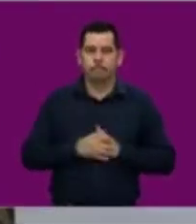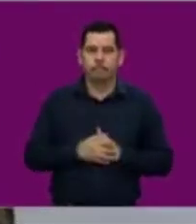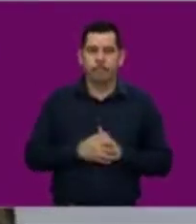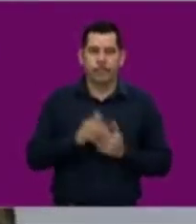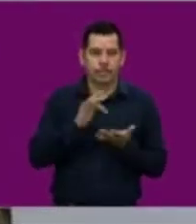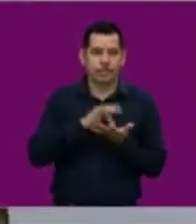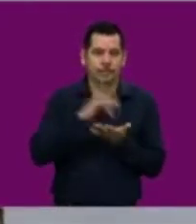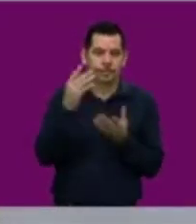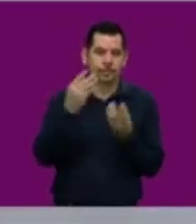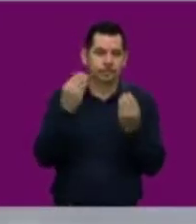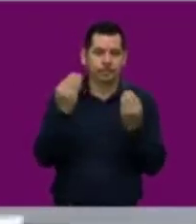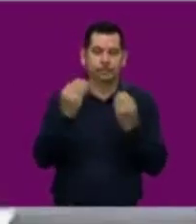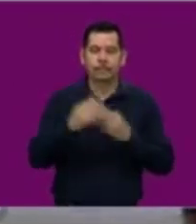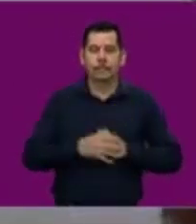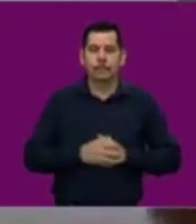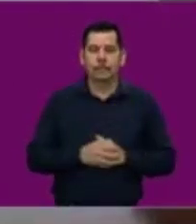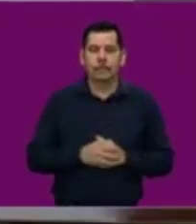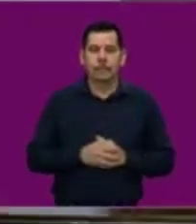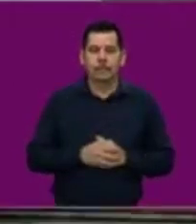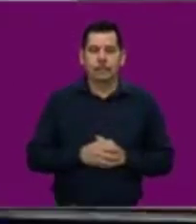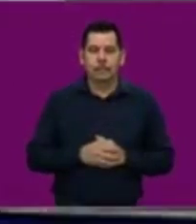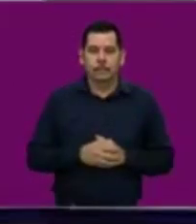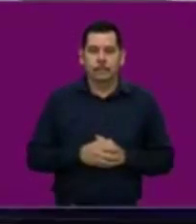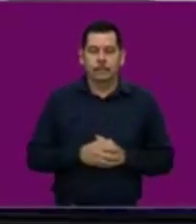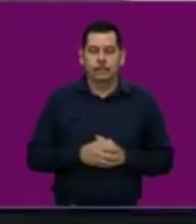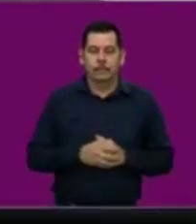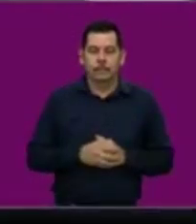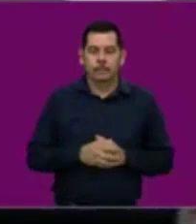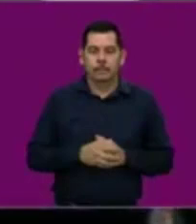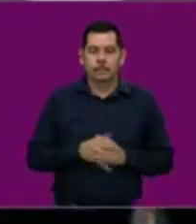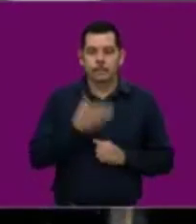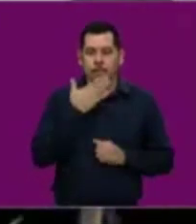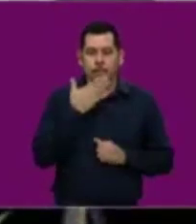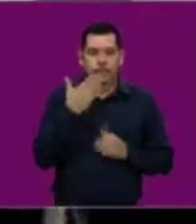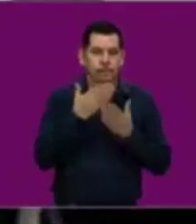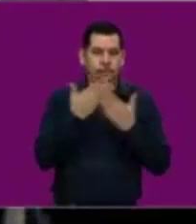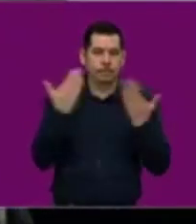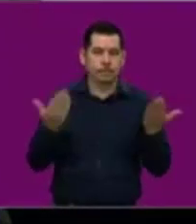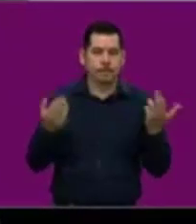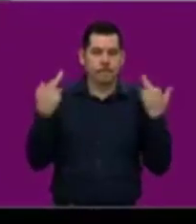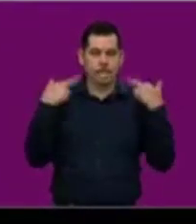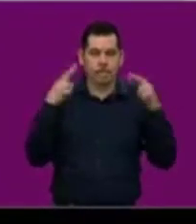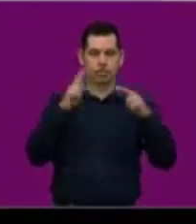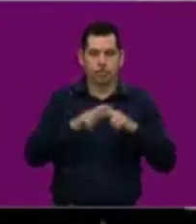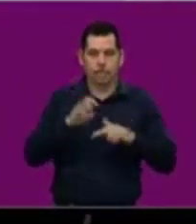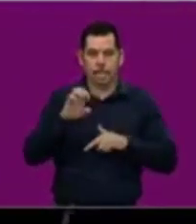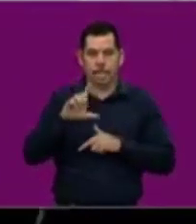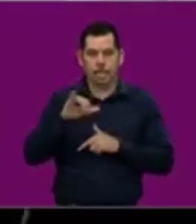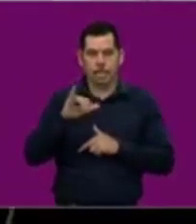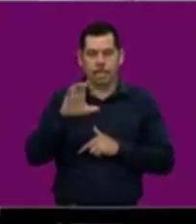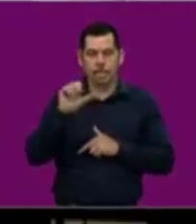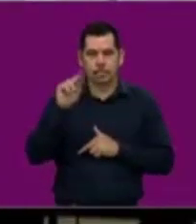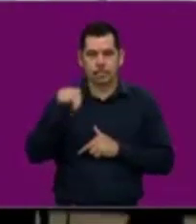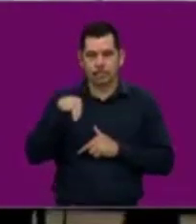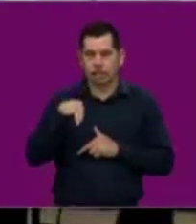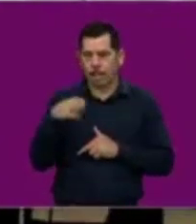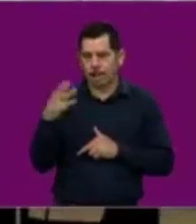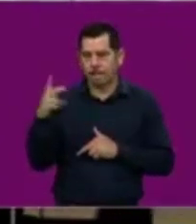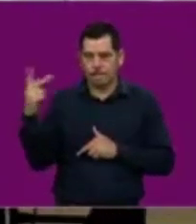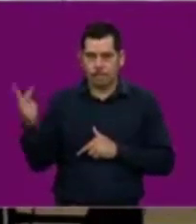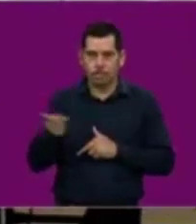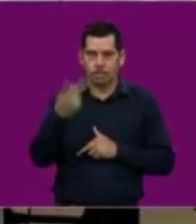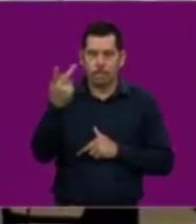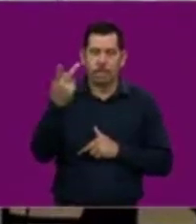muchas gracias gracias doctor rápidamente para el maestro elías il donde vélez asín donde podemos consultar